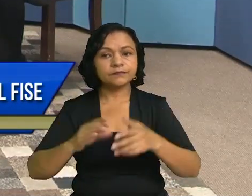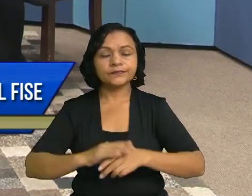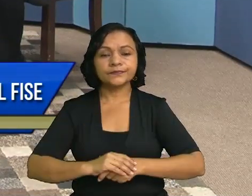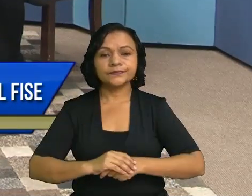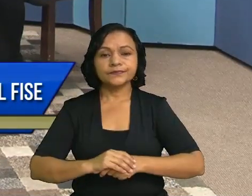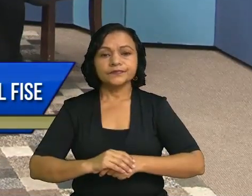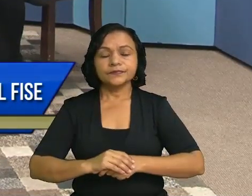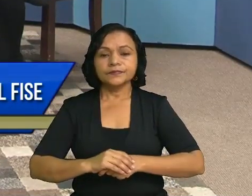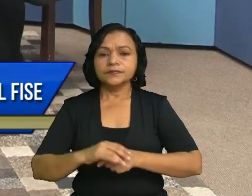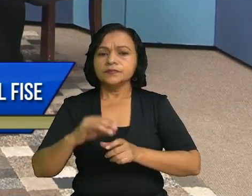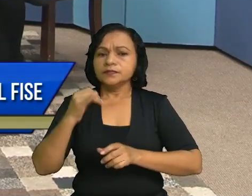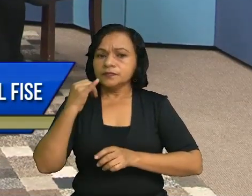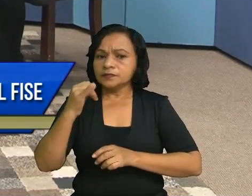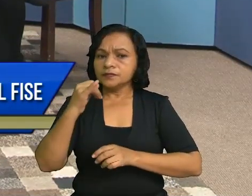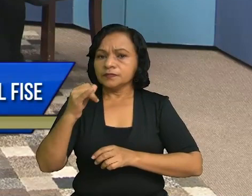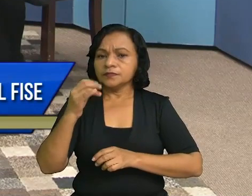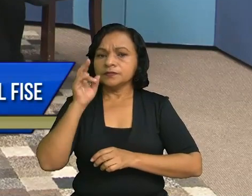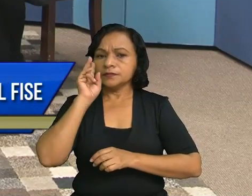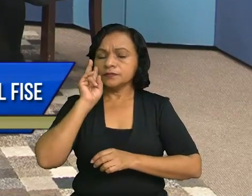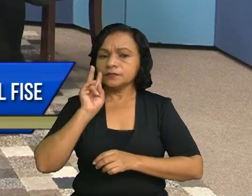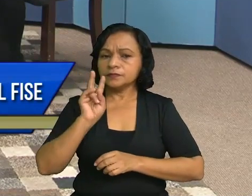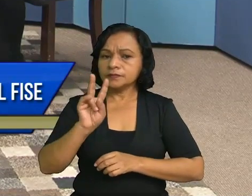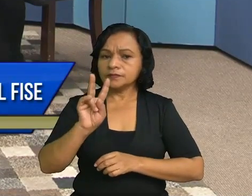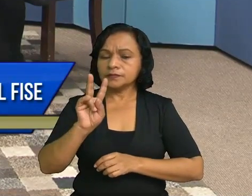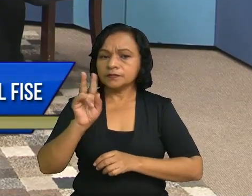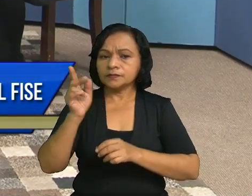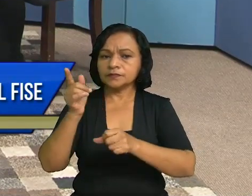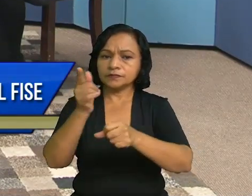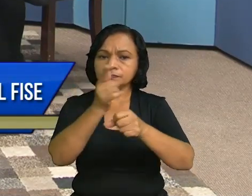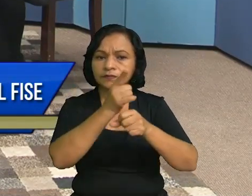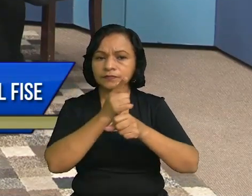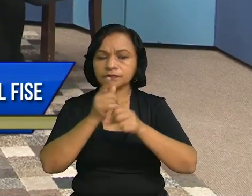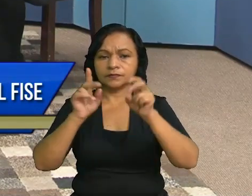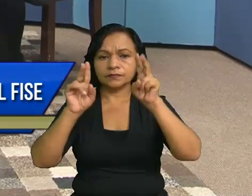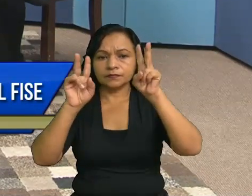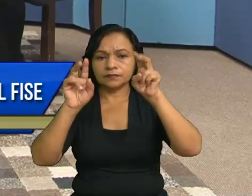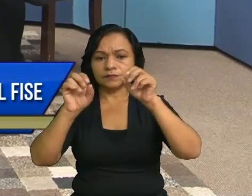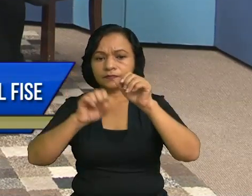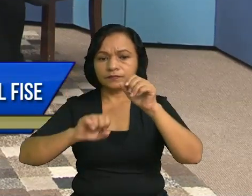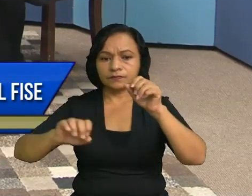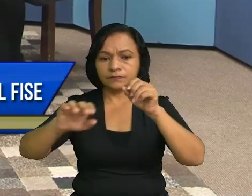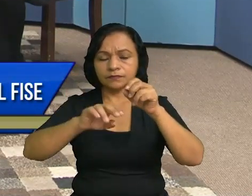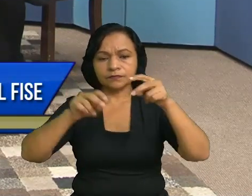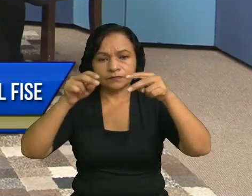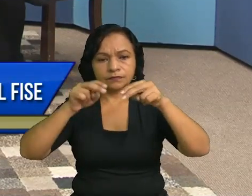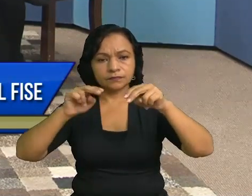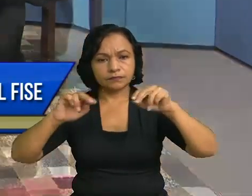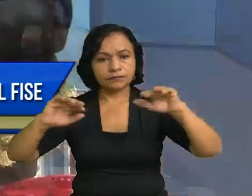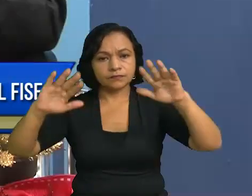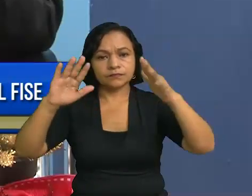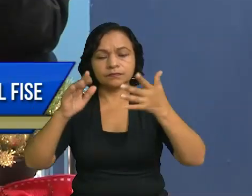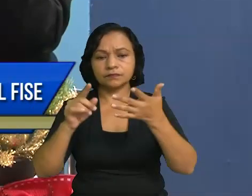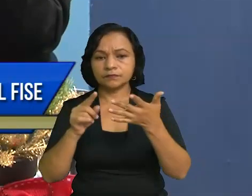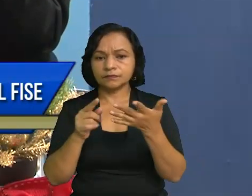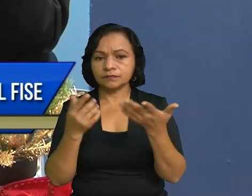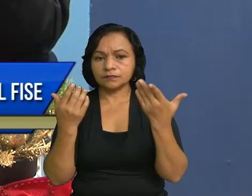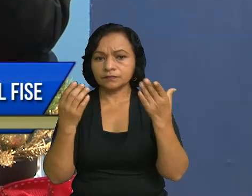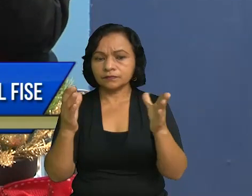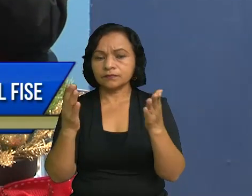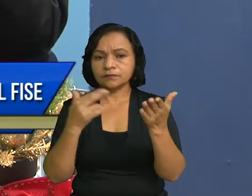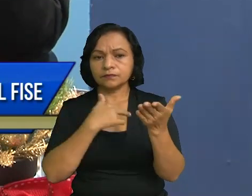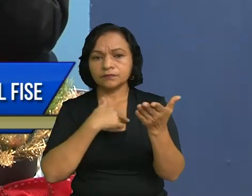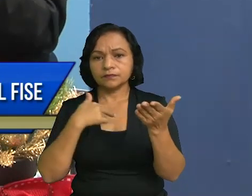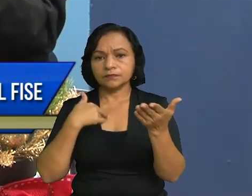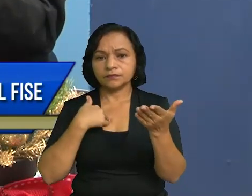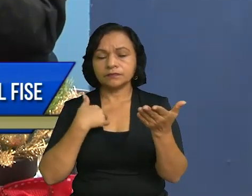nosotros como miraste en el vídeo hay aspectos sociales ambientales y técnicos que es la